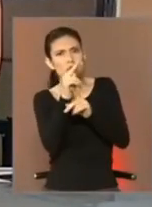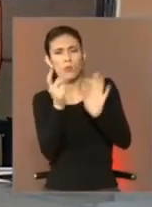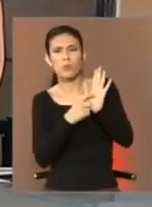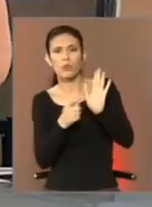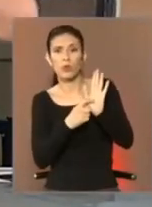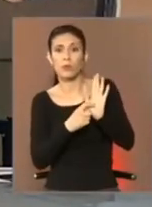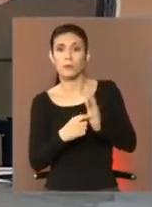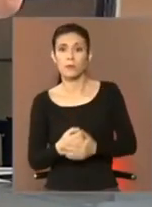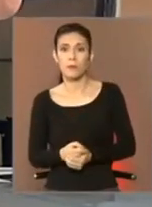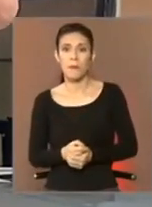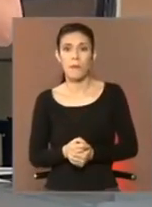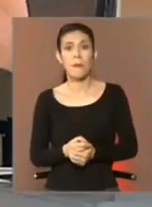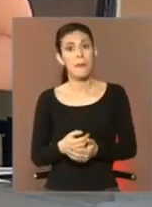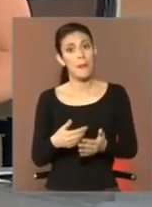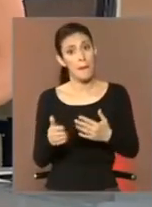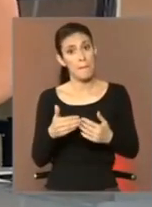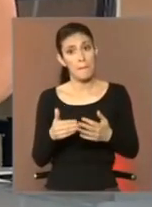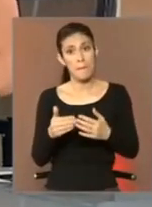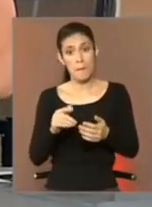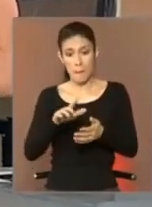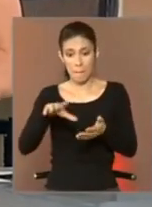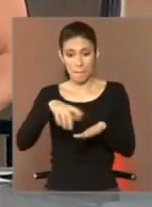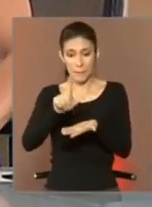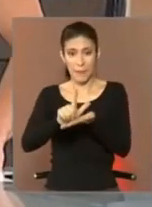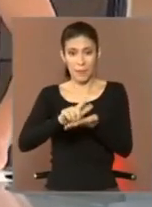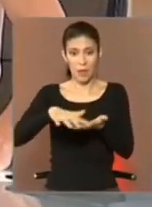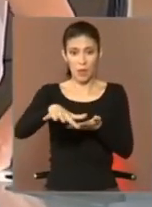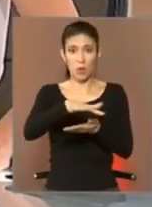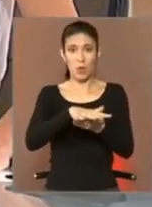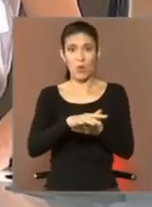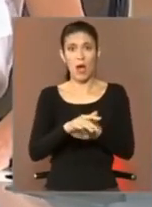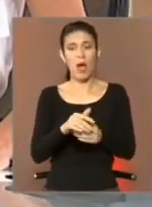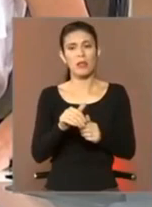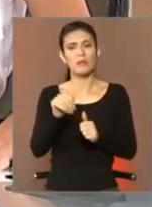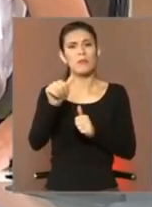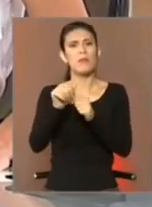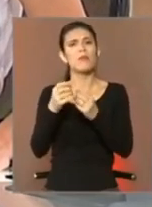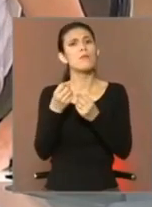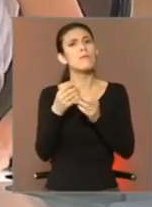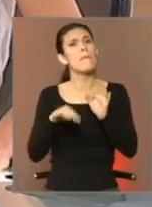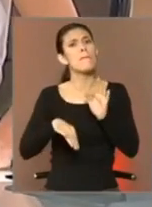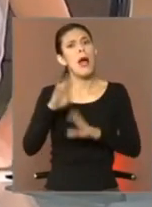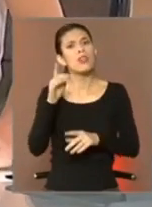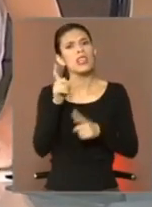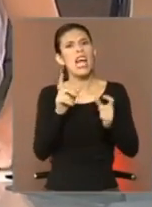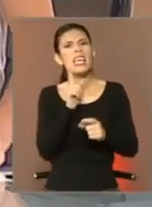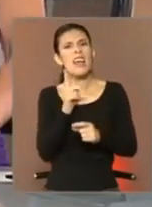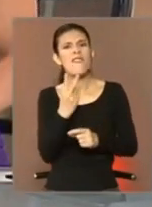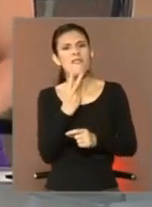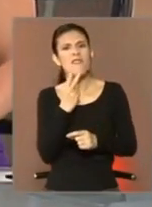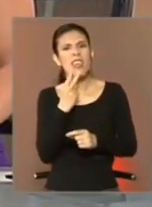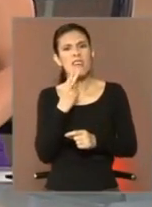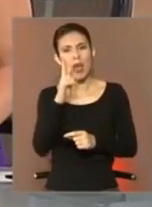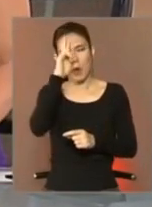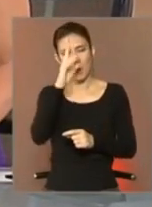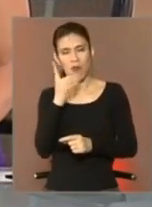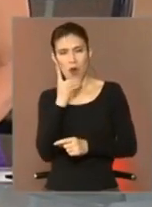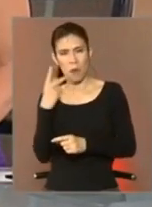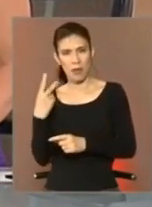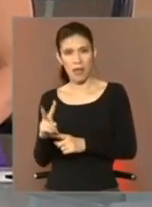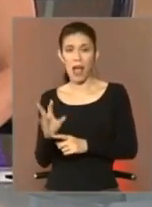queda en la parte de arriba de Harley y que es básicamente es poblado por dominicanos o sea latinos que iban